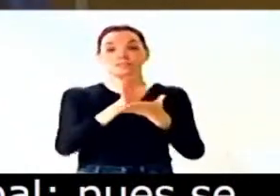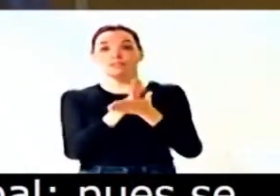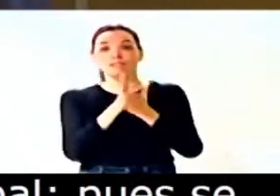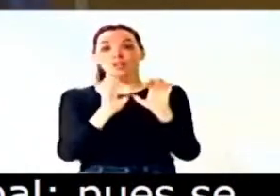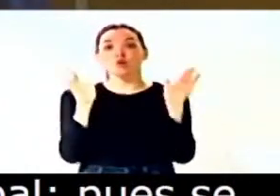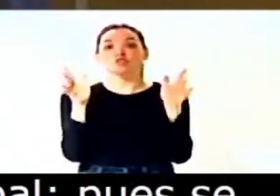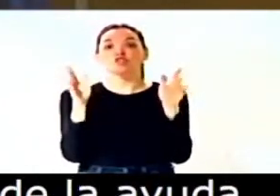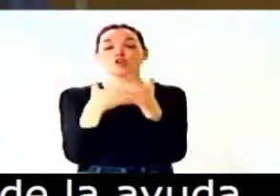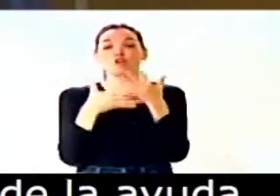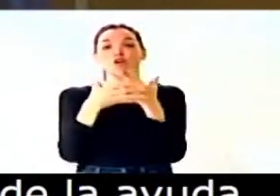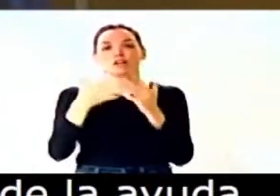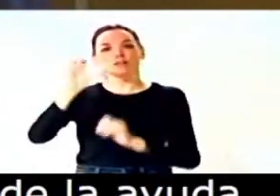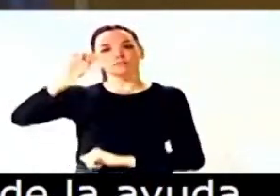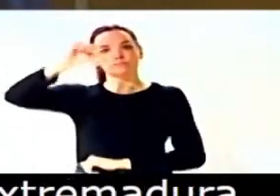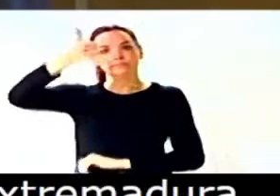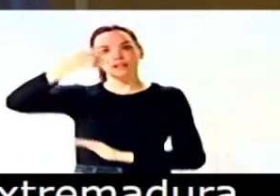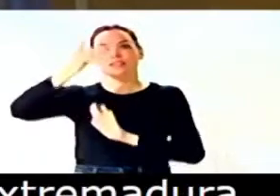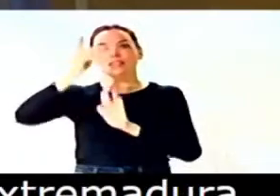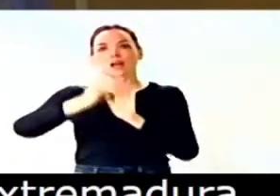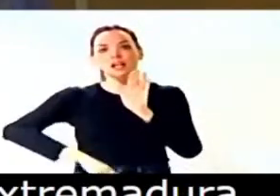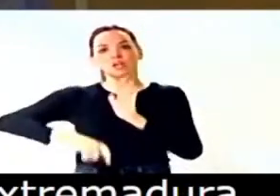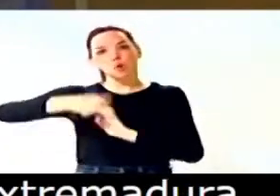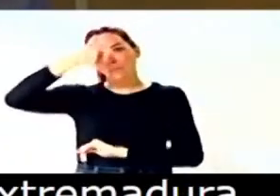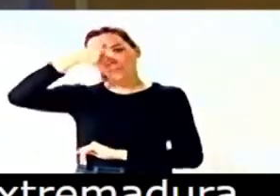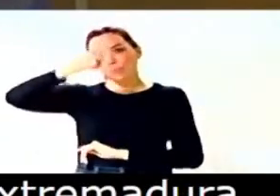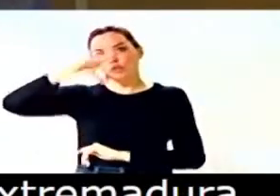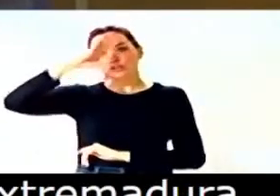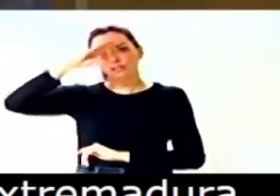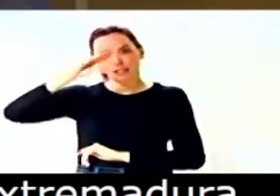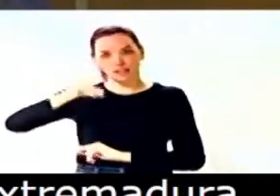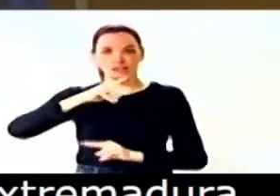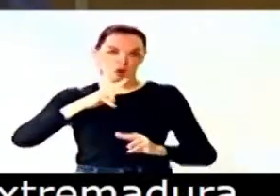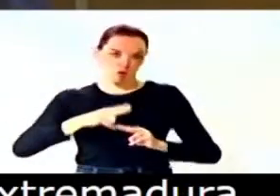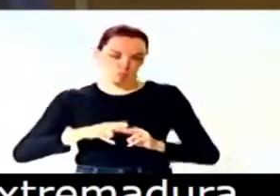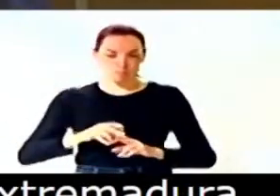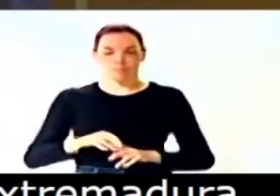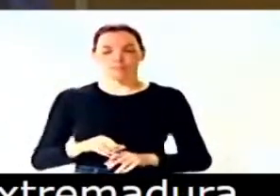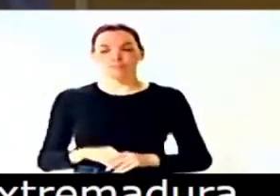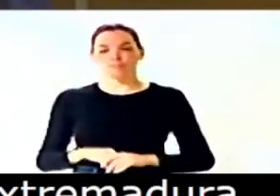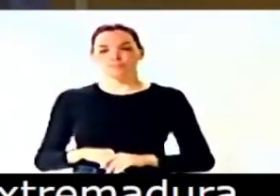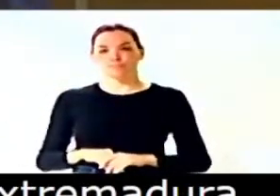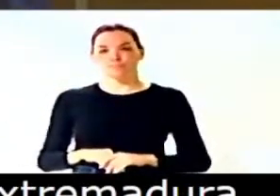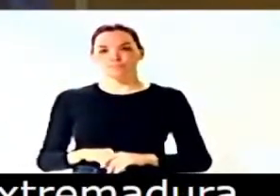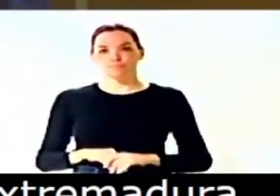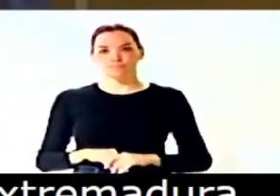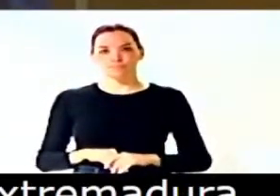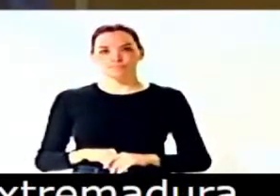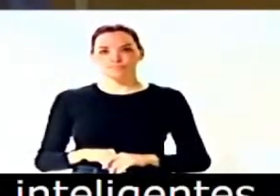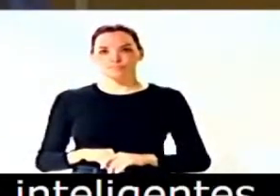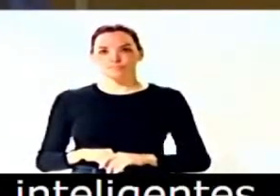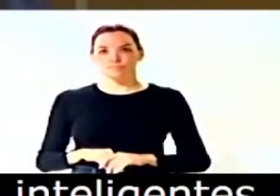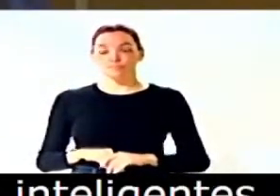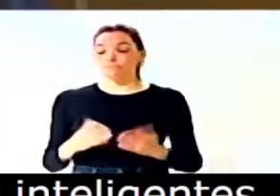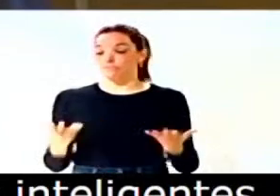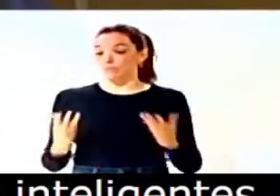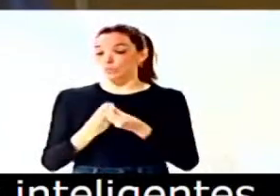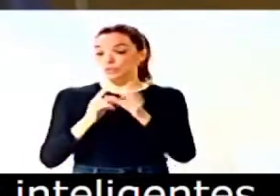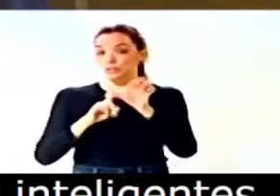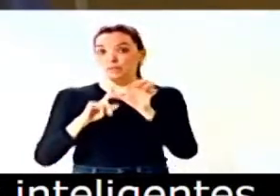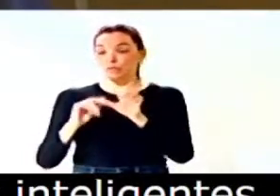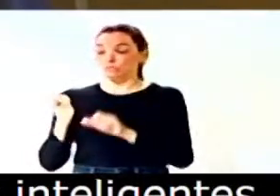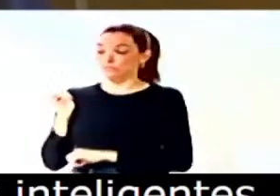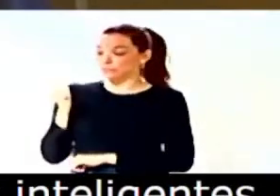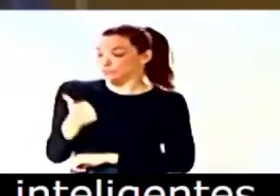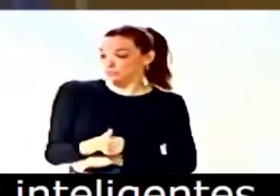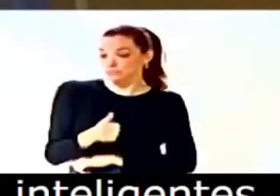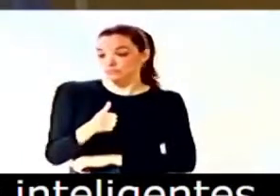aprobado en este decreto de pueblos inteligentes. La Junta de Extremadura, en lo que va de